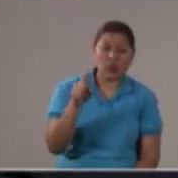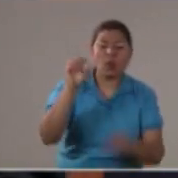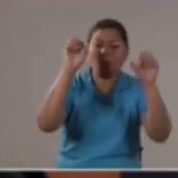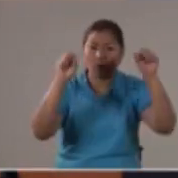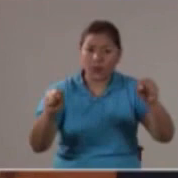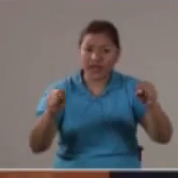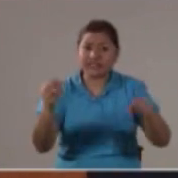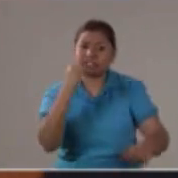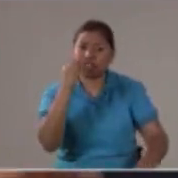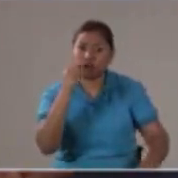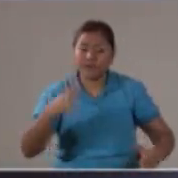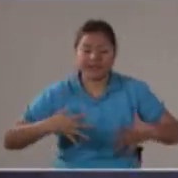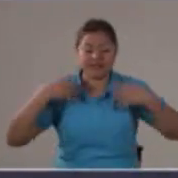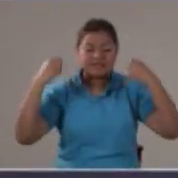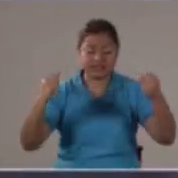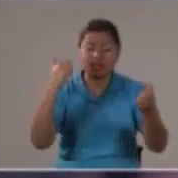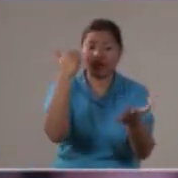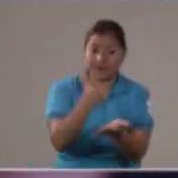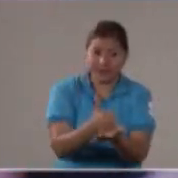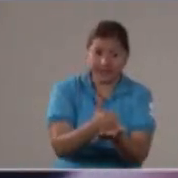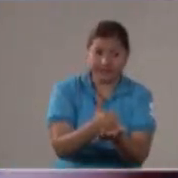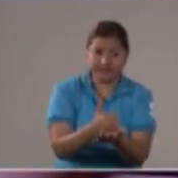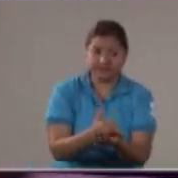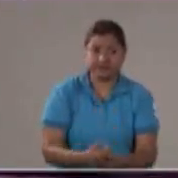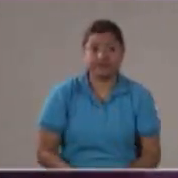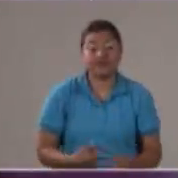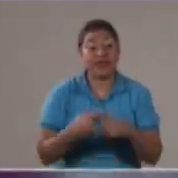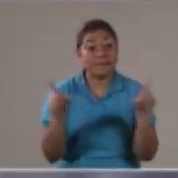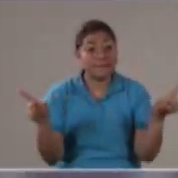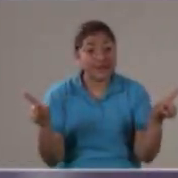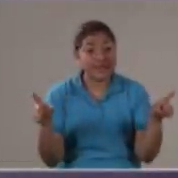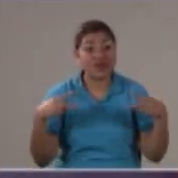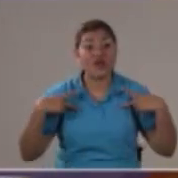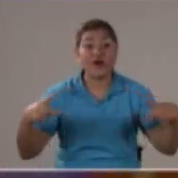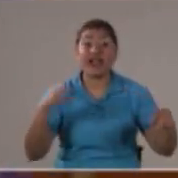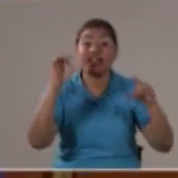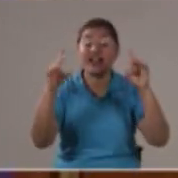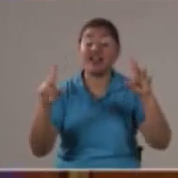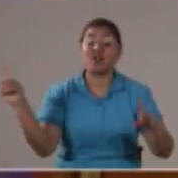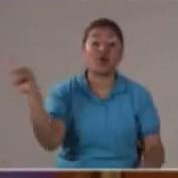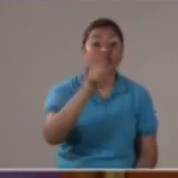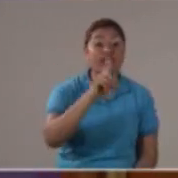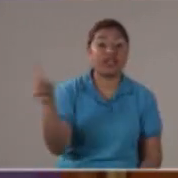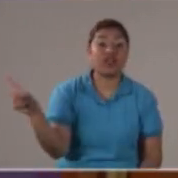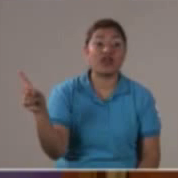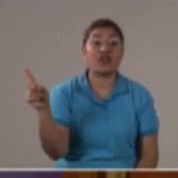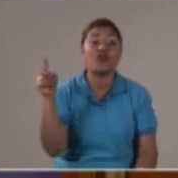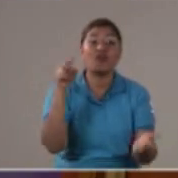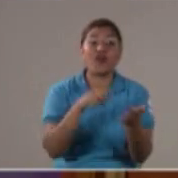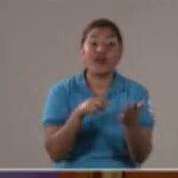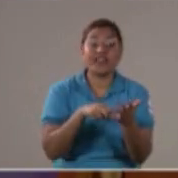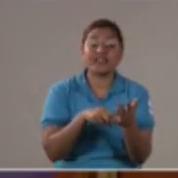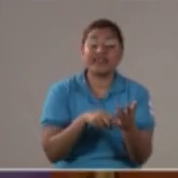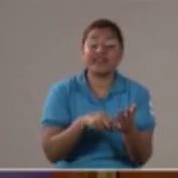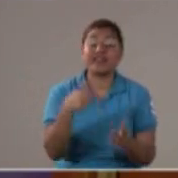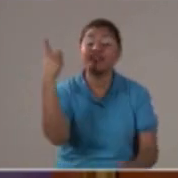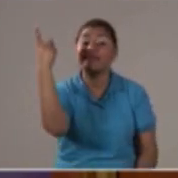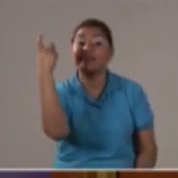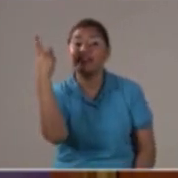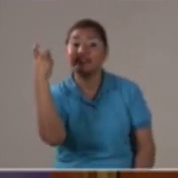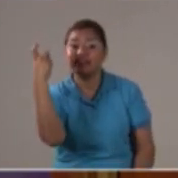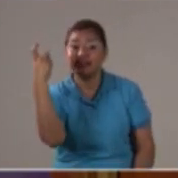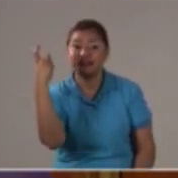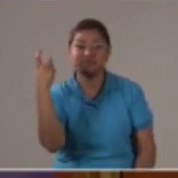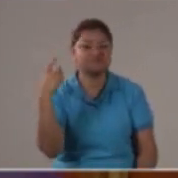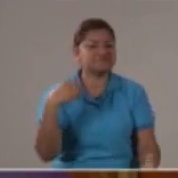Amén, amén y amén. Pero hay algo que no debe faltar. Ya sea que comas churrasco